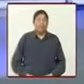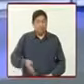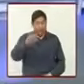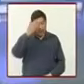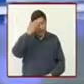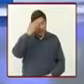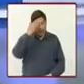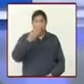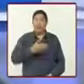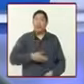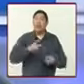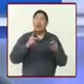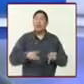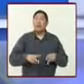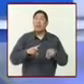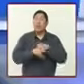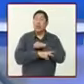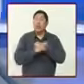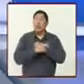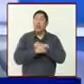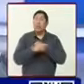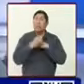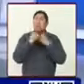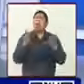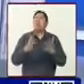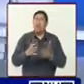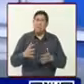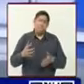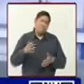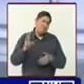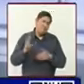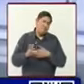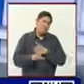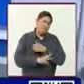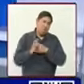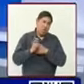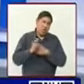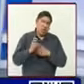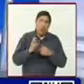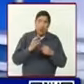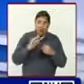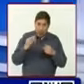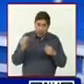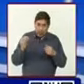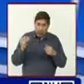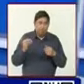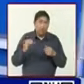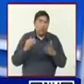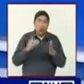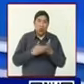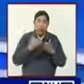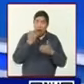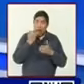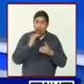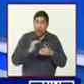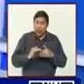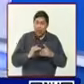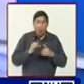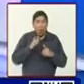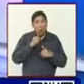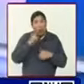sabe que los delincuentes no tienen consideración, no tienen el más mínimo respeto, especialmente a personas vulnerables, entre